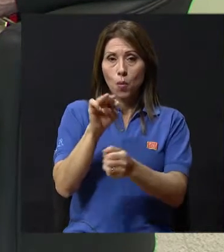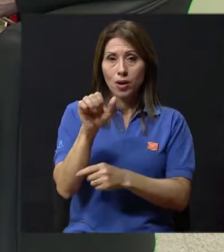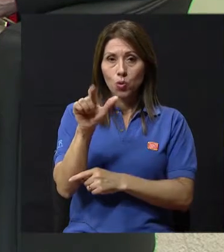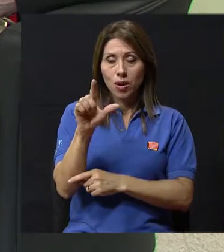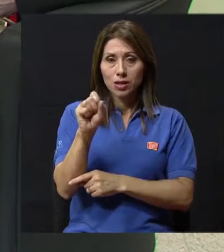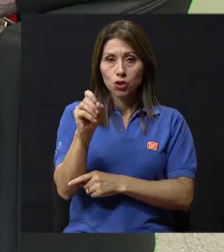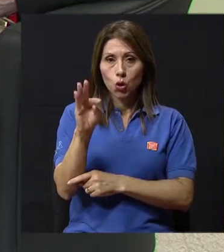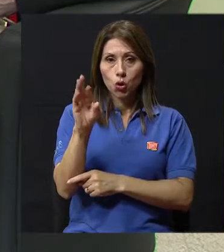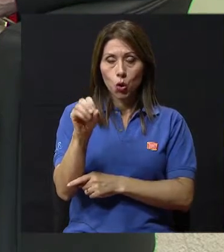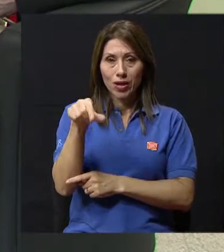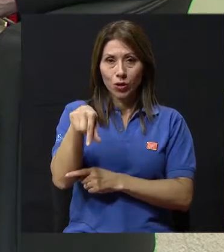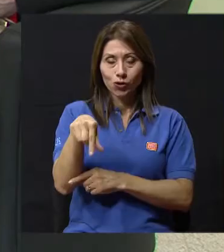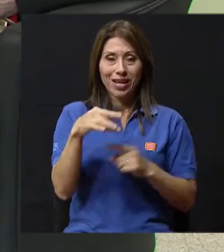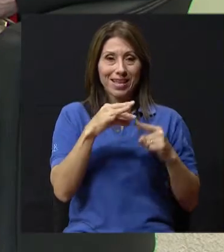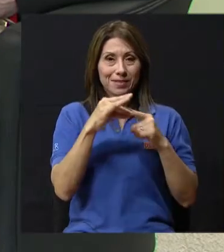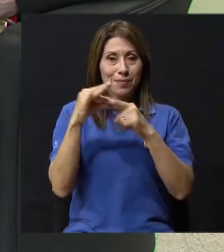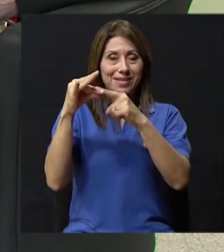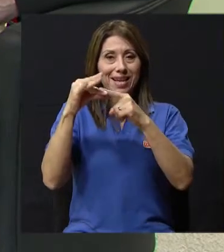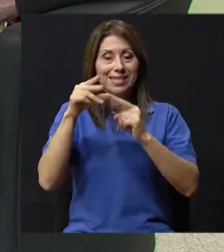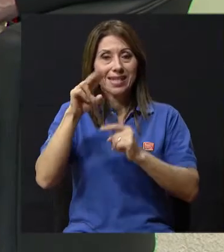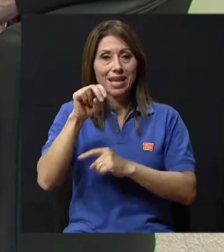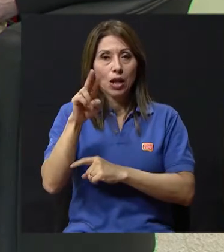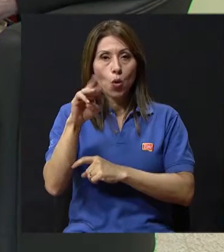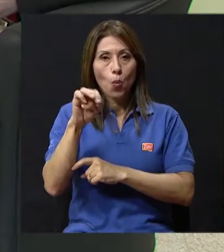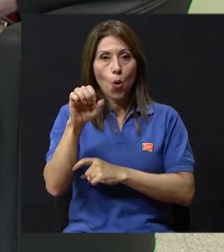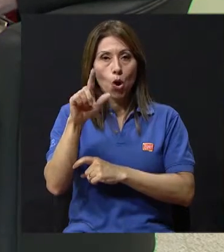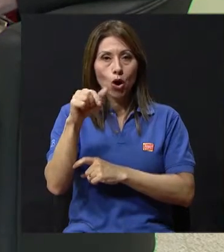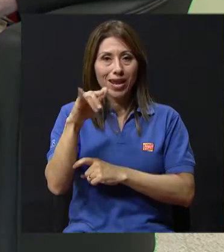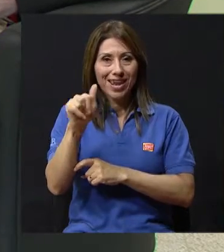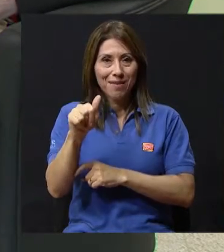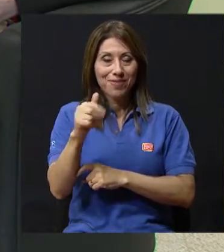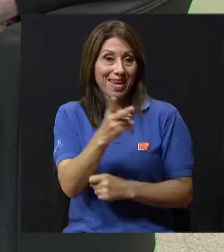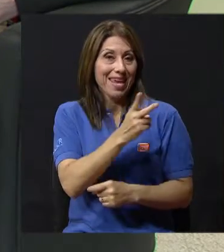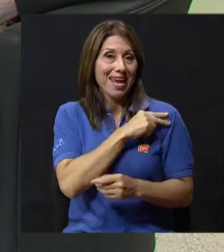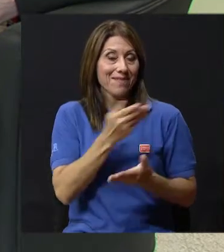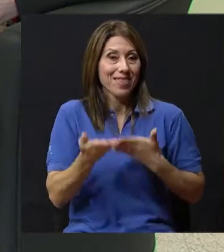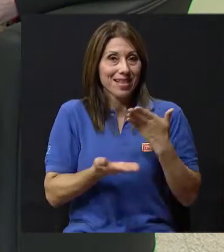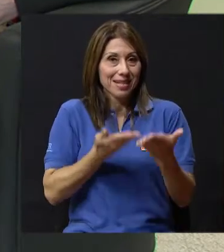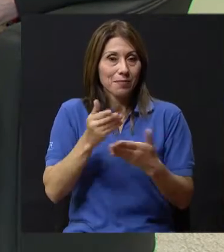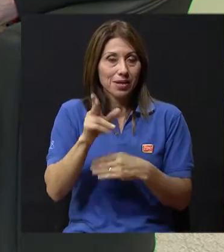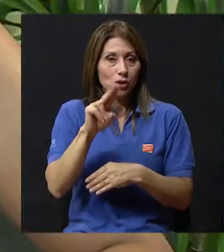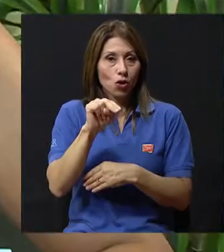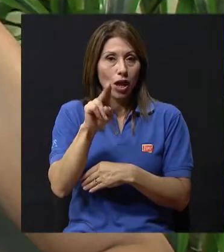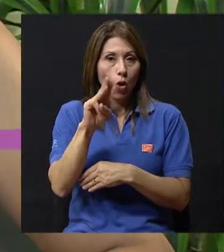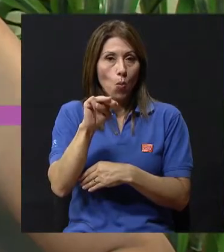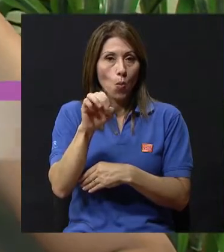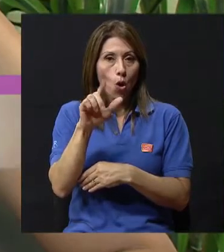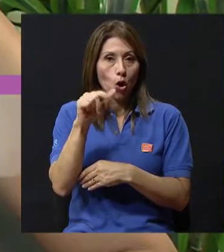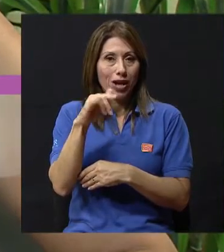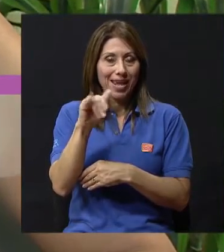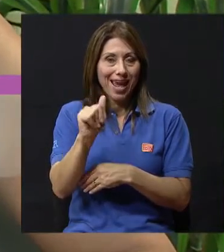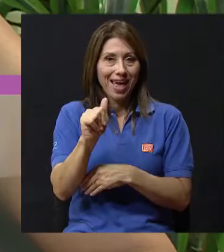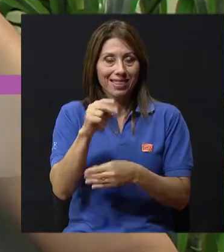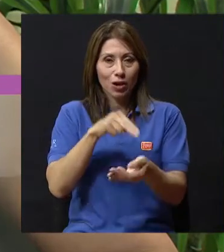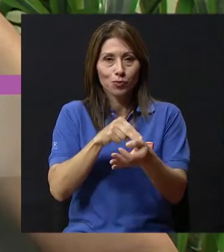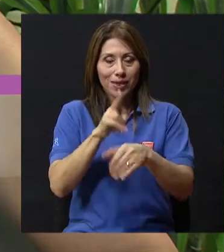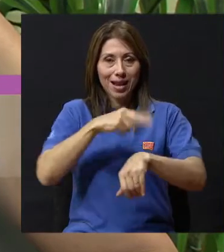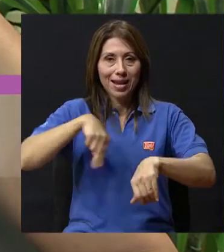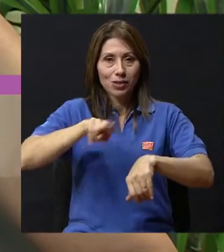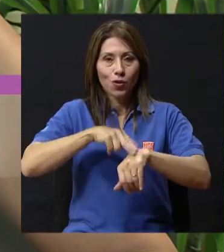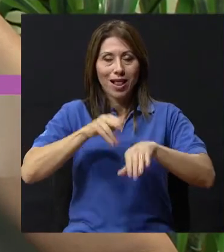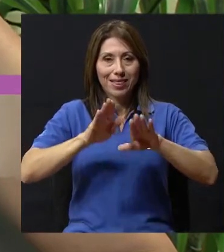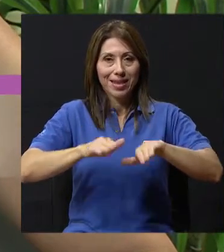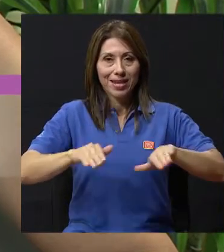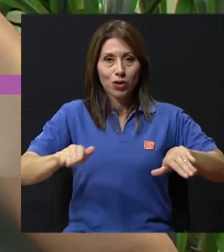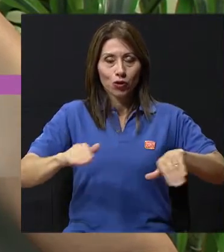Quiroz, especialista en neumología y jefe de servicio de neumología del Hospital Nacional de Niños. Y es que, doctor, retomando